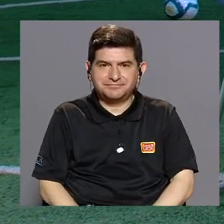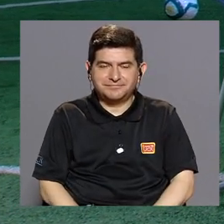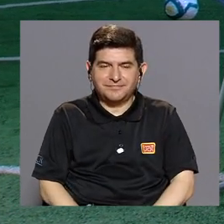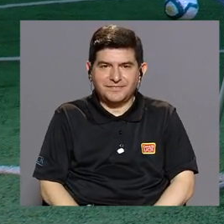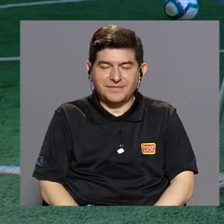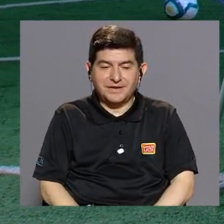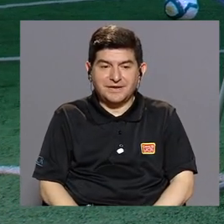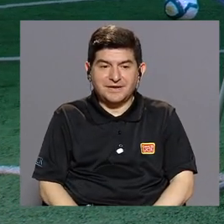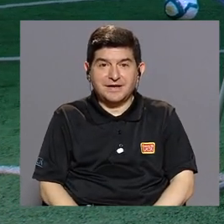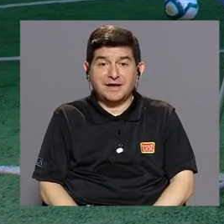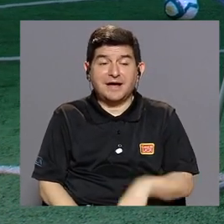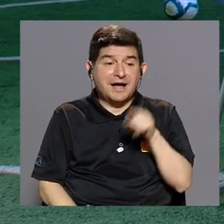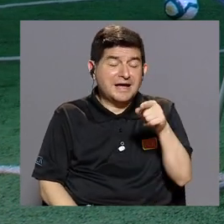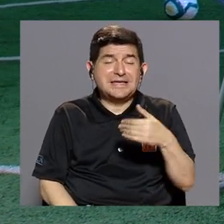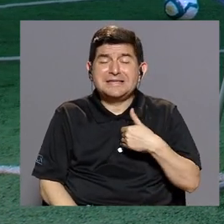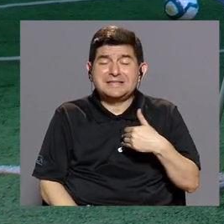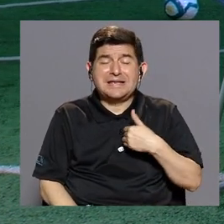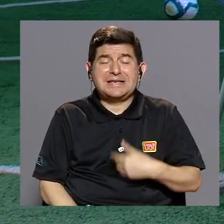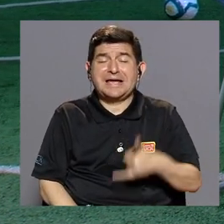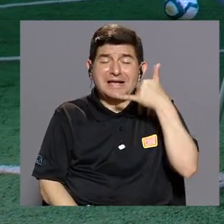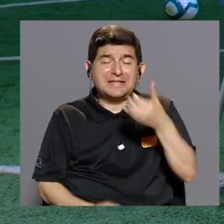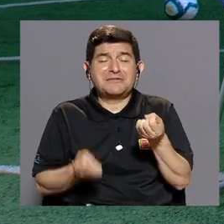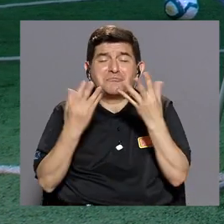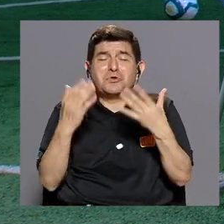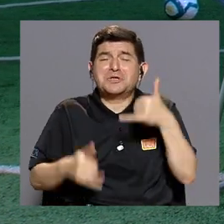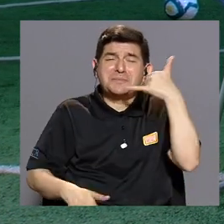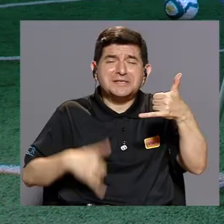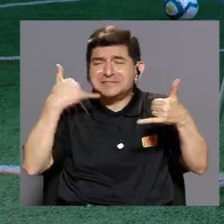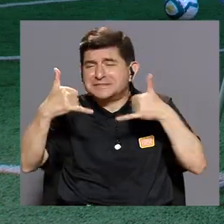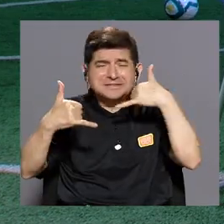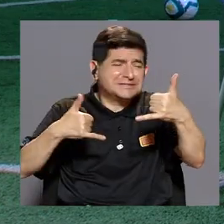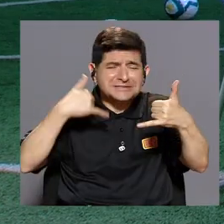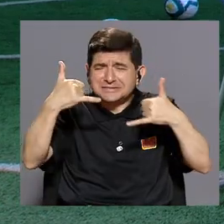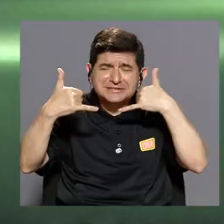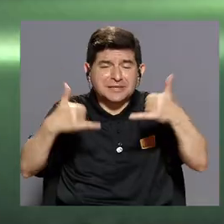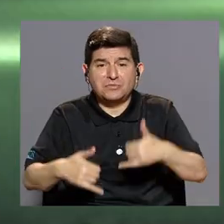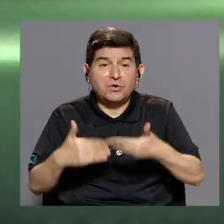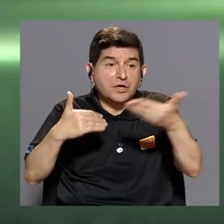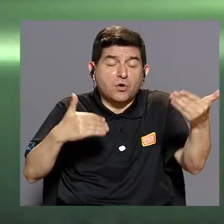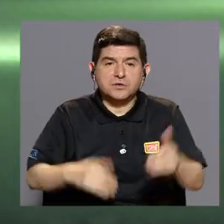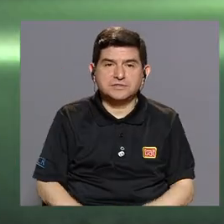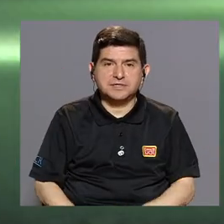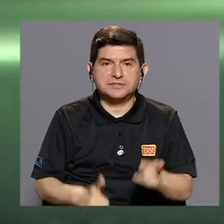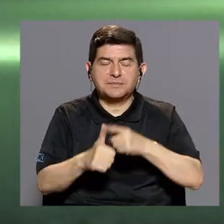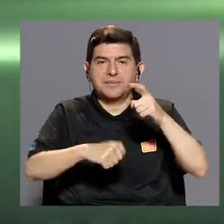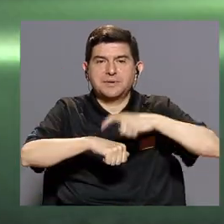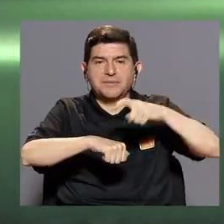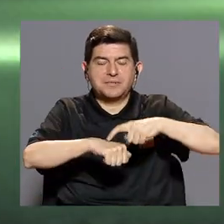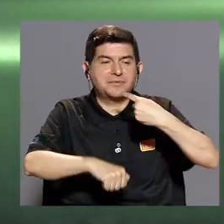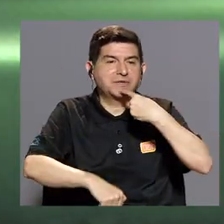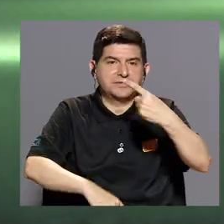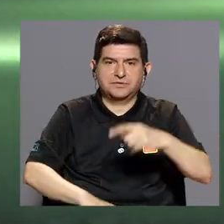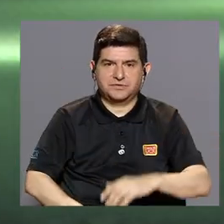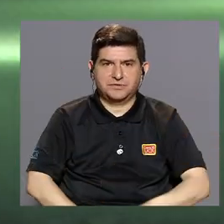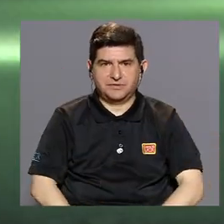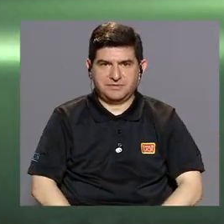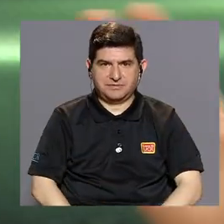Cuando yo llego al teléfono, tenía todo, llamadas, cosas. Yo dije, ¿qué? Fue el primer momento donde yo